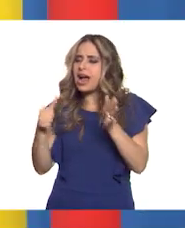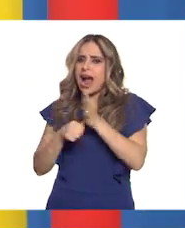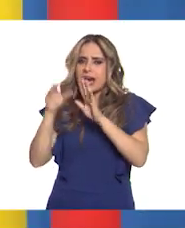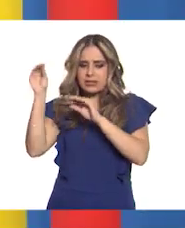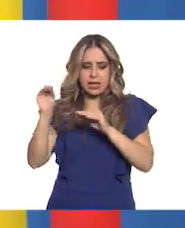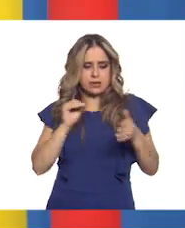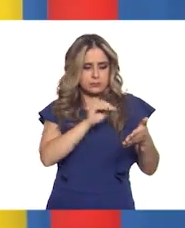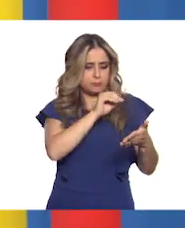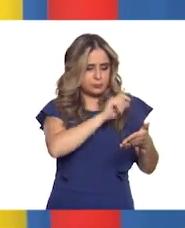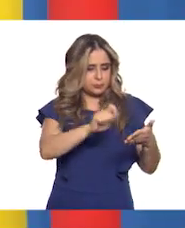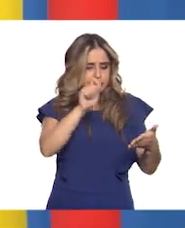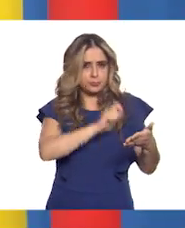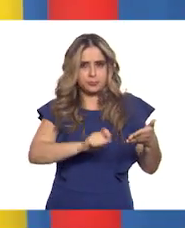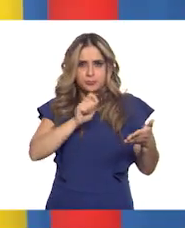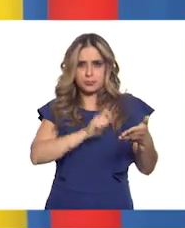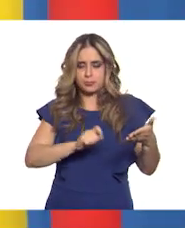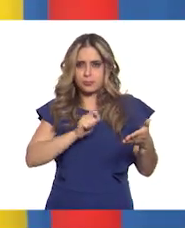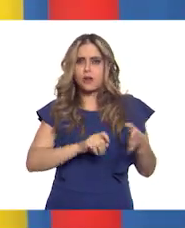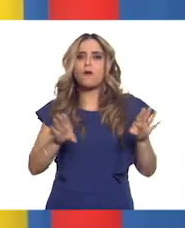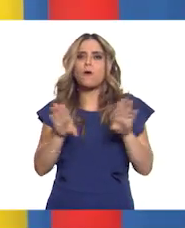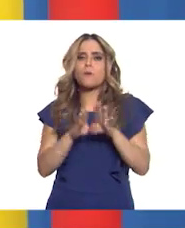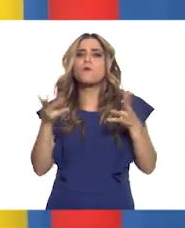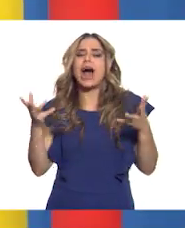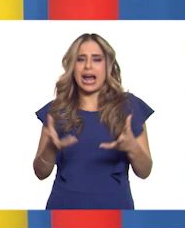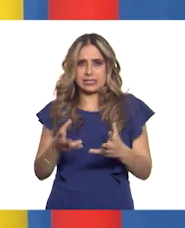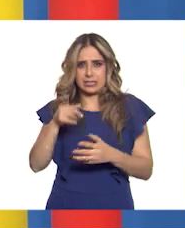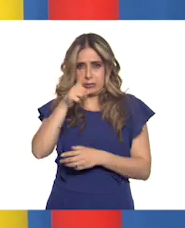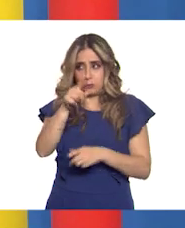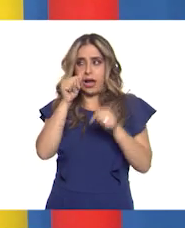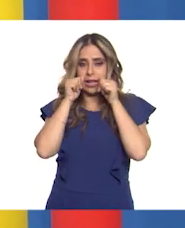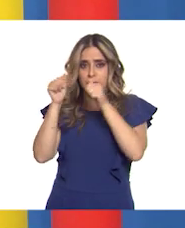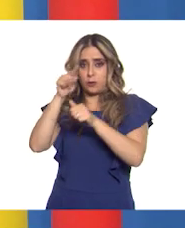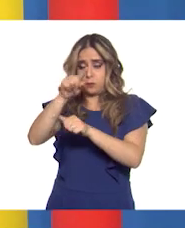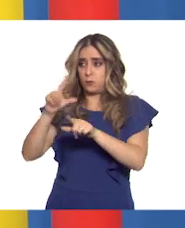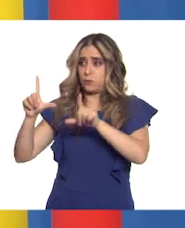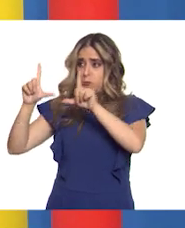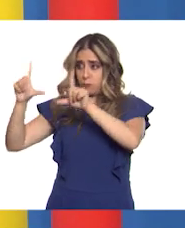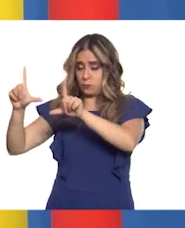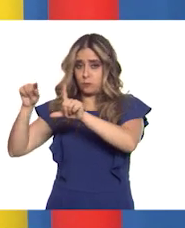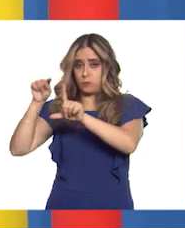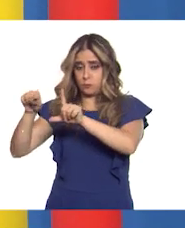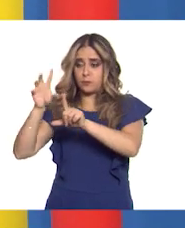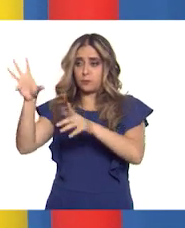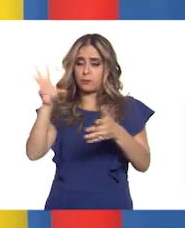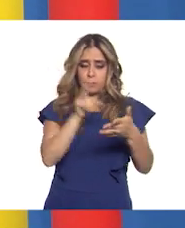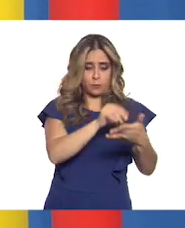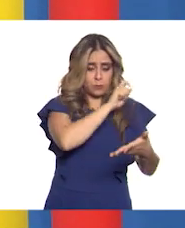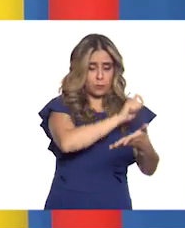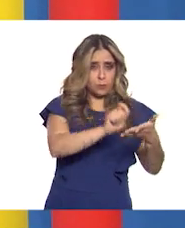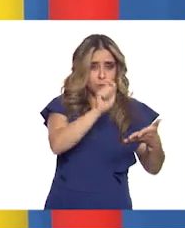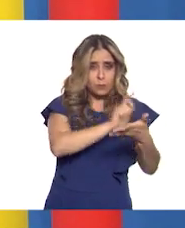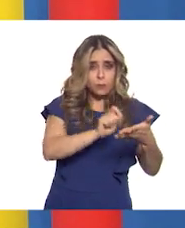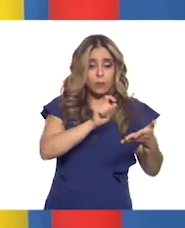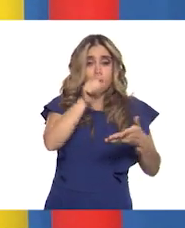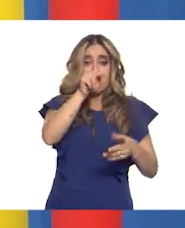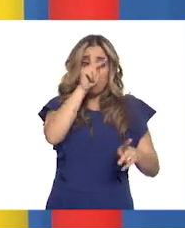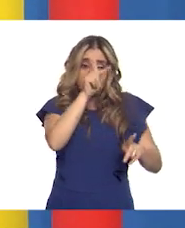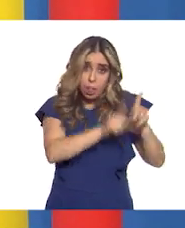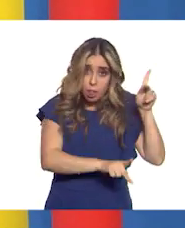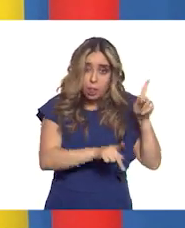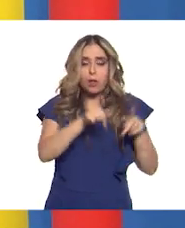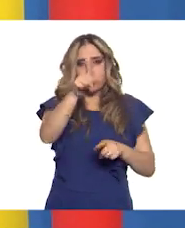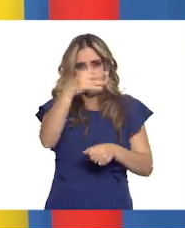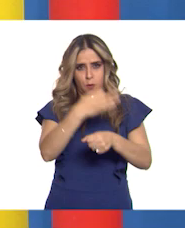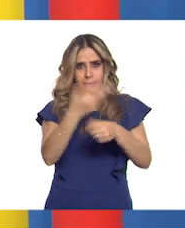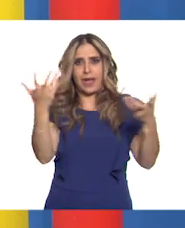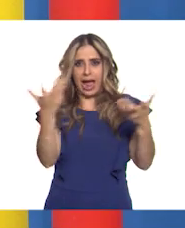Me parece perfecto, Gaby. En casa retomen su cuadro y si no avanzaron o no concluyeron su borrador, háganlo